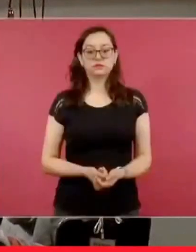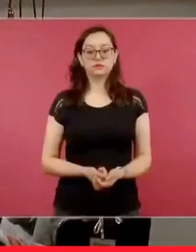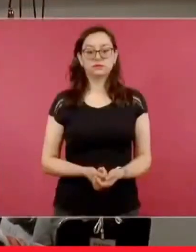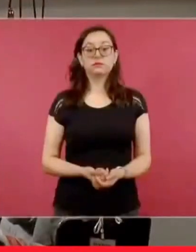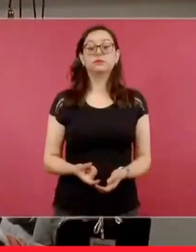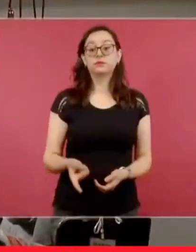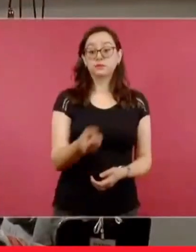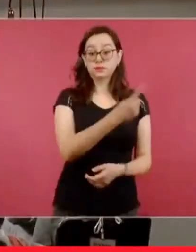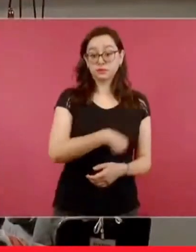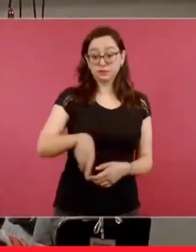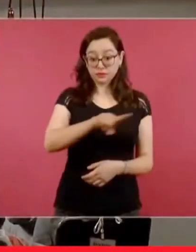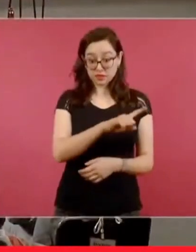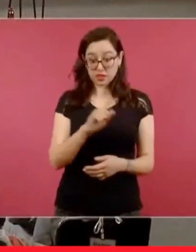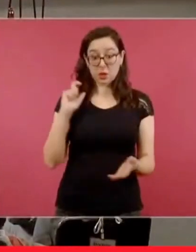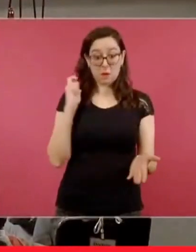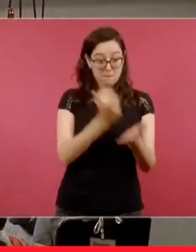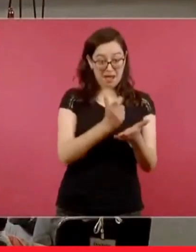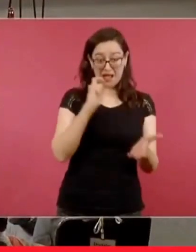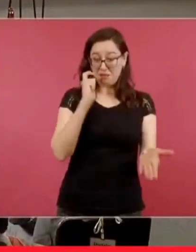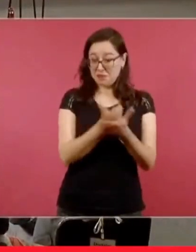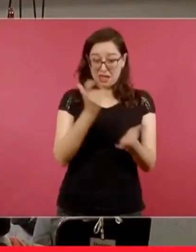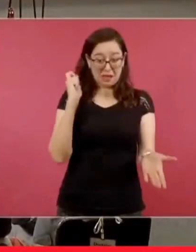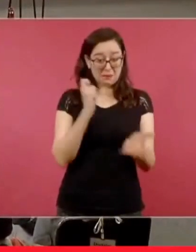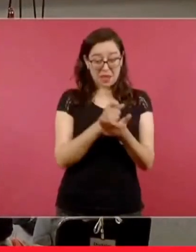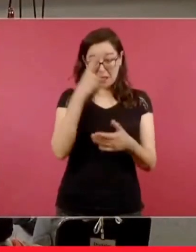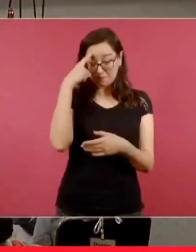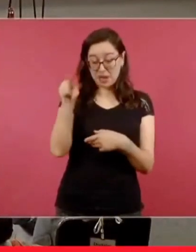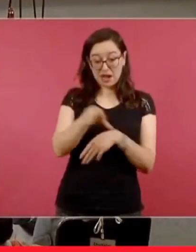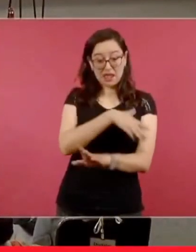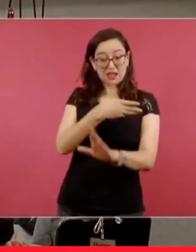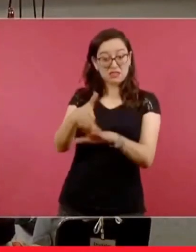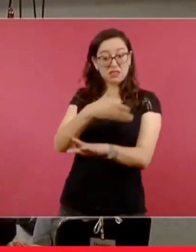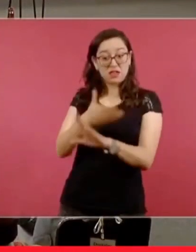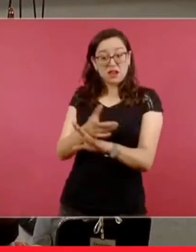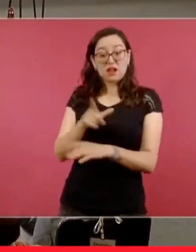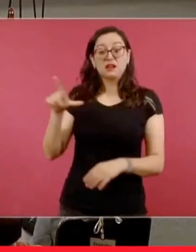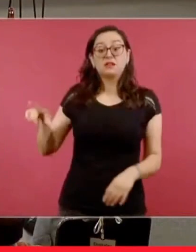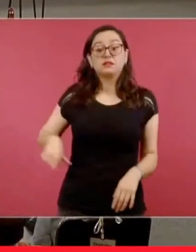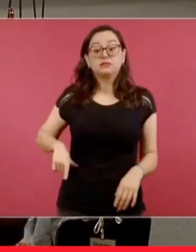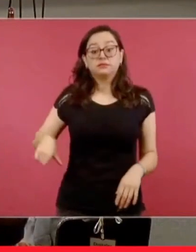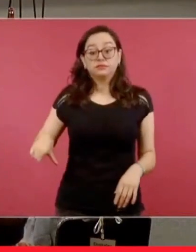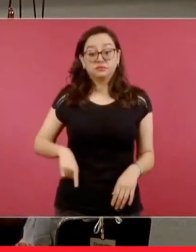de los funcionarios de la 4T y también de